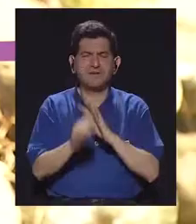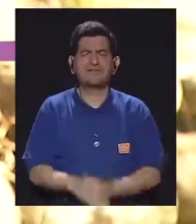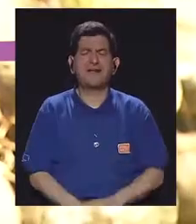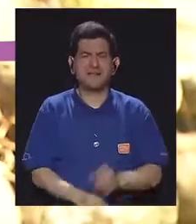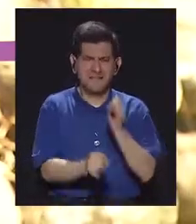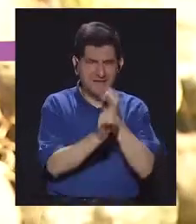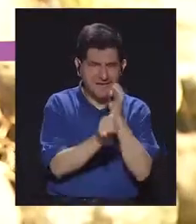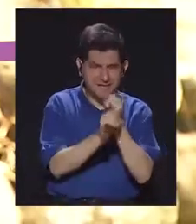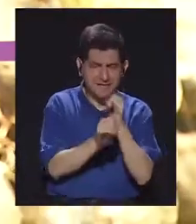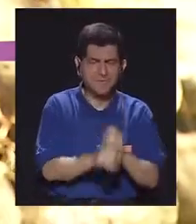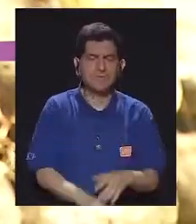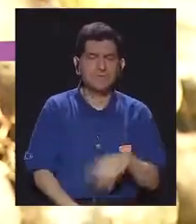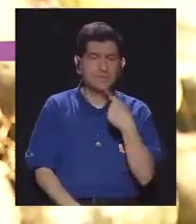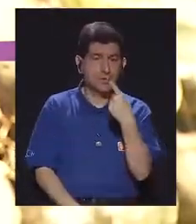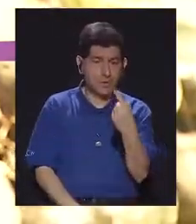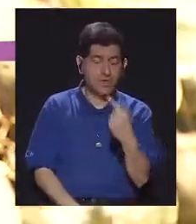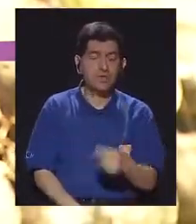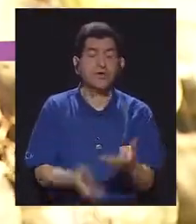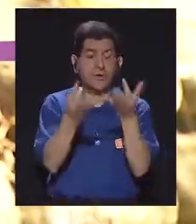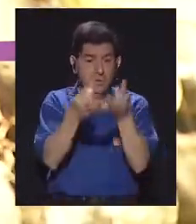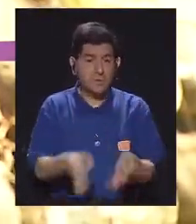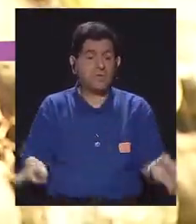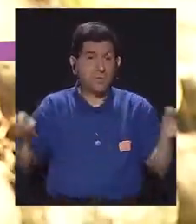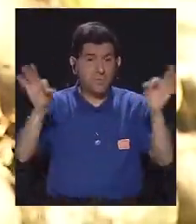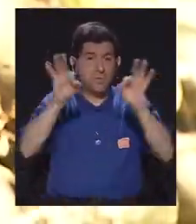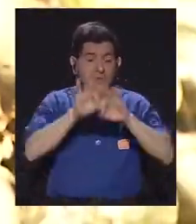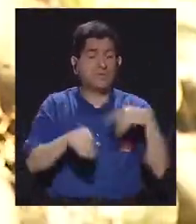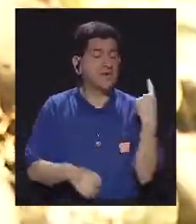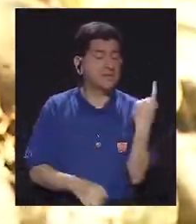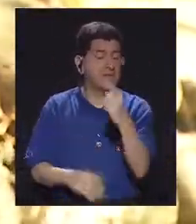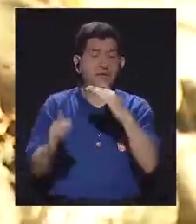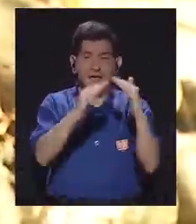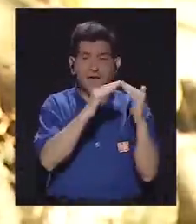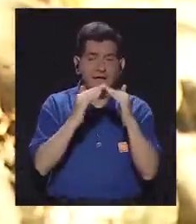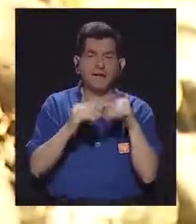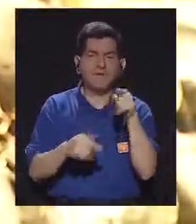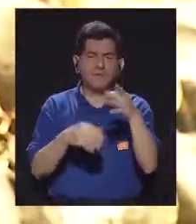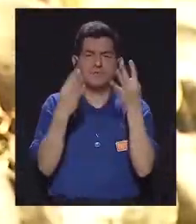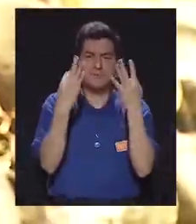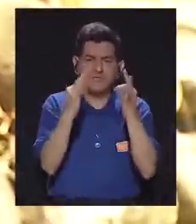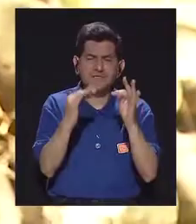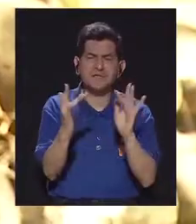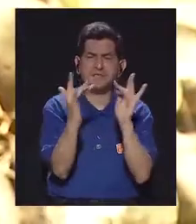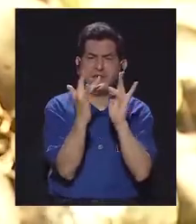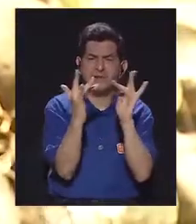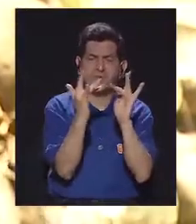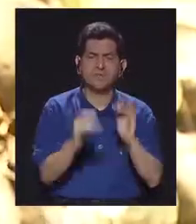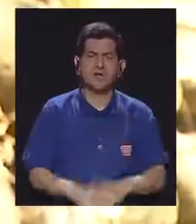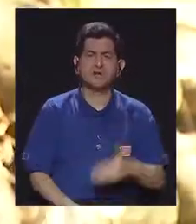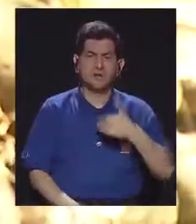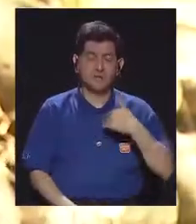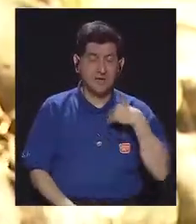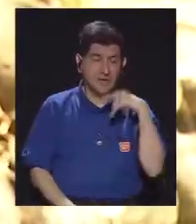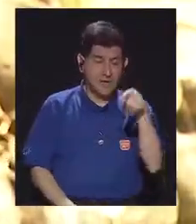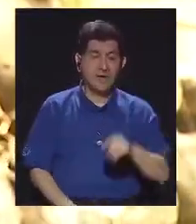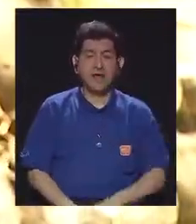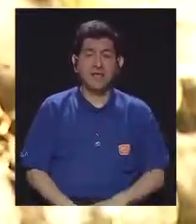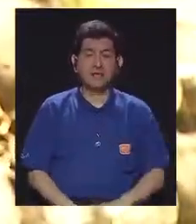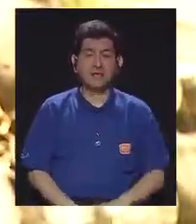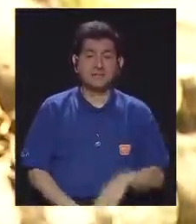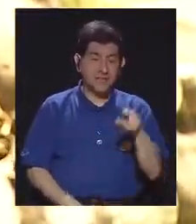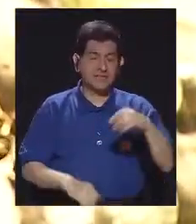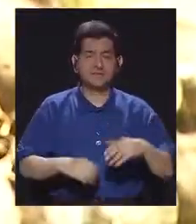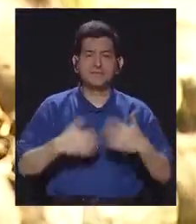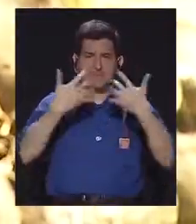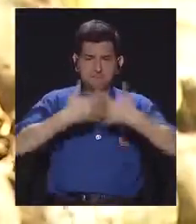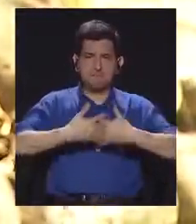cómo trabajan ustedes, porque usted mencionaba esto, que sin duda es importante de que en cada comunidad ustedes se han acercado para tener estos circuitos, ¿verdad? De poder movernos